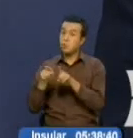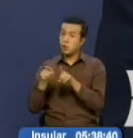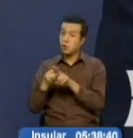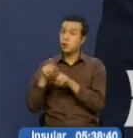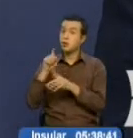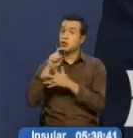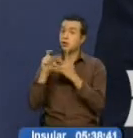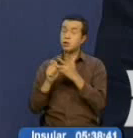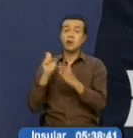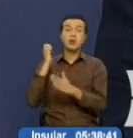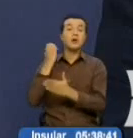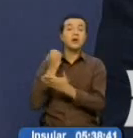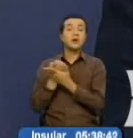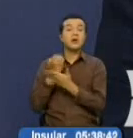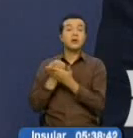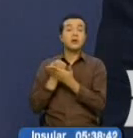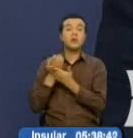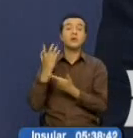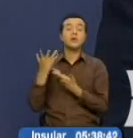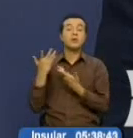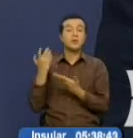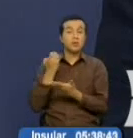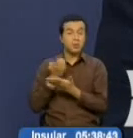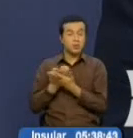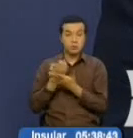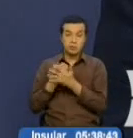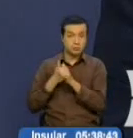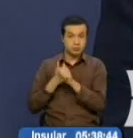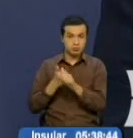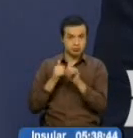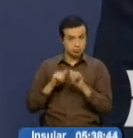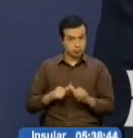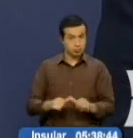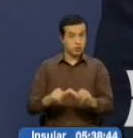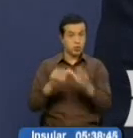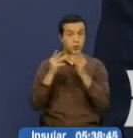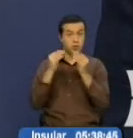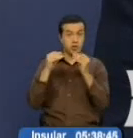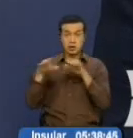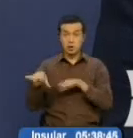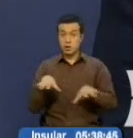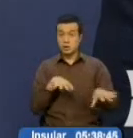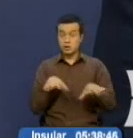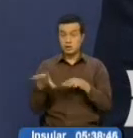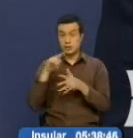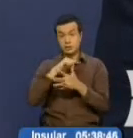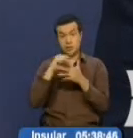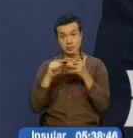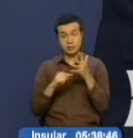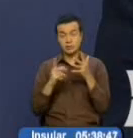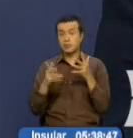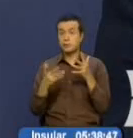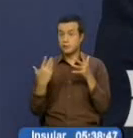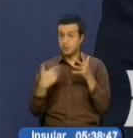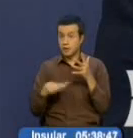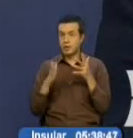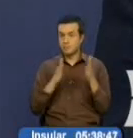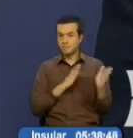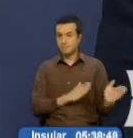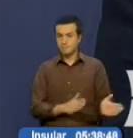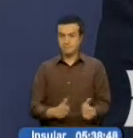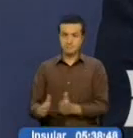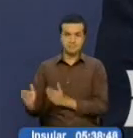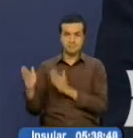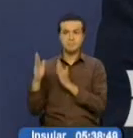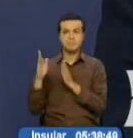la economía tiene una dinámica que es continua y muchas de las acciones han estado ya definidas desde